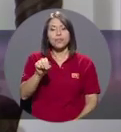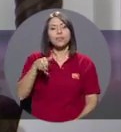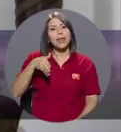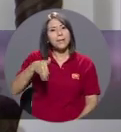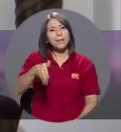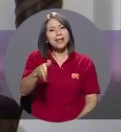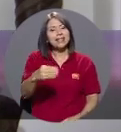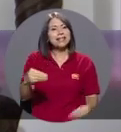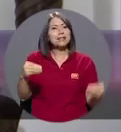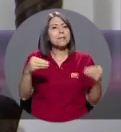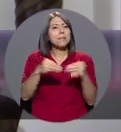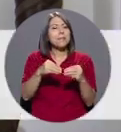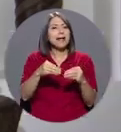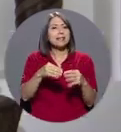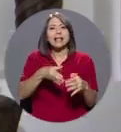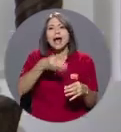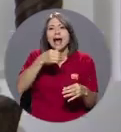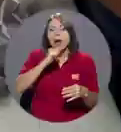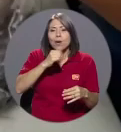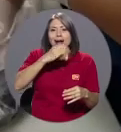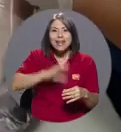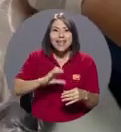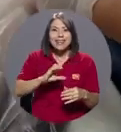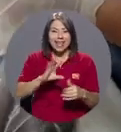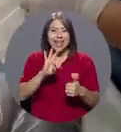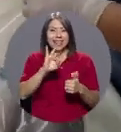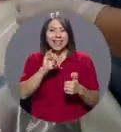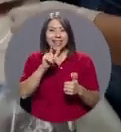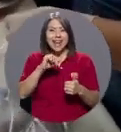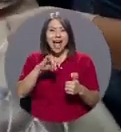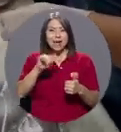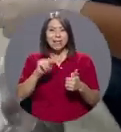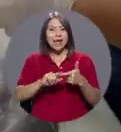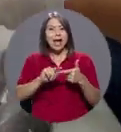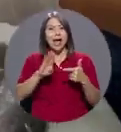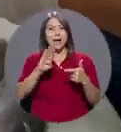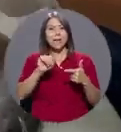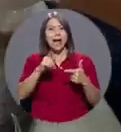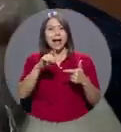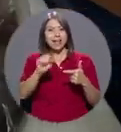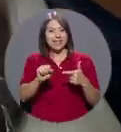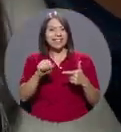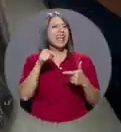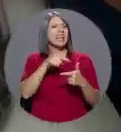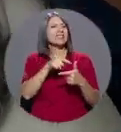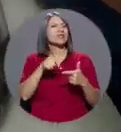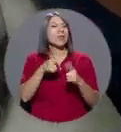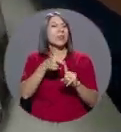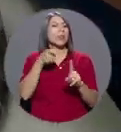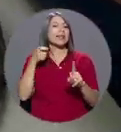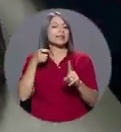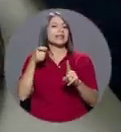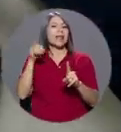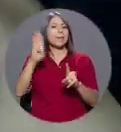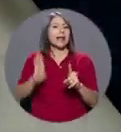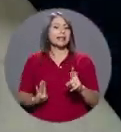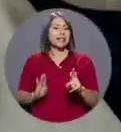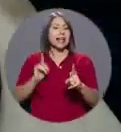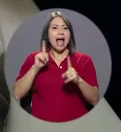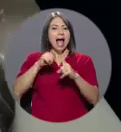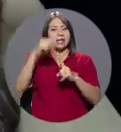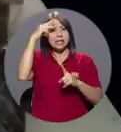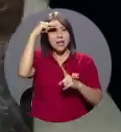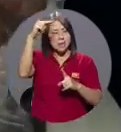pero peces de aguas más calientes como la tilapia, bagres, y eso es una oportunidad desde Brasil